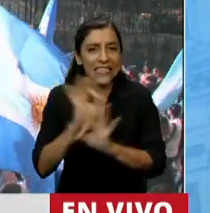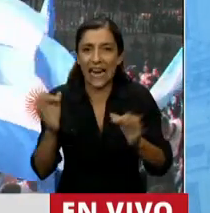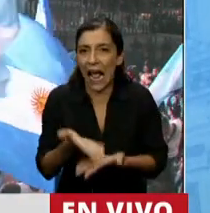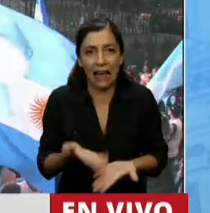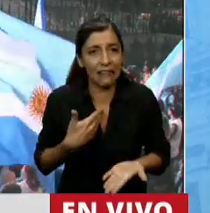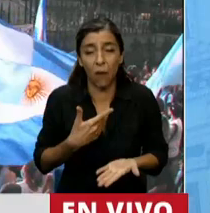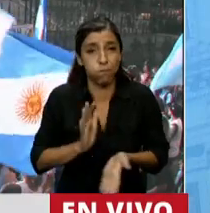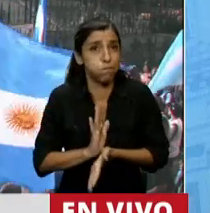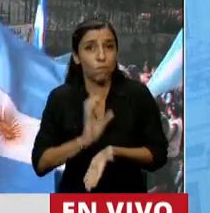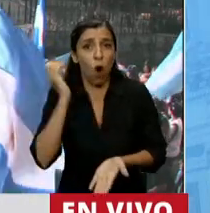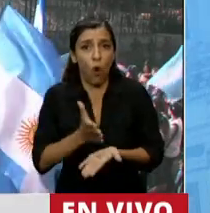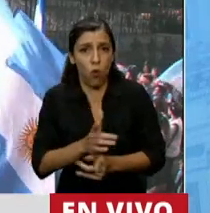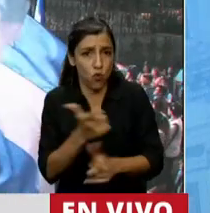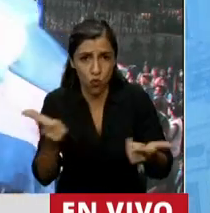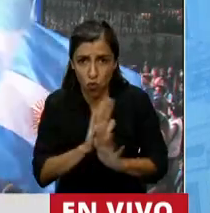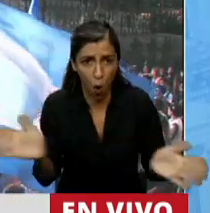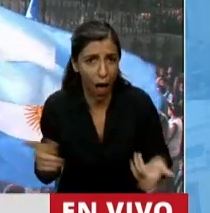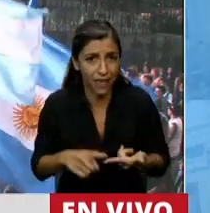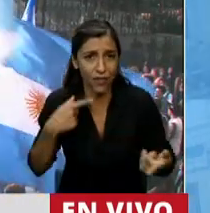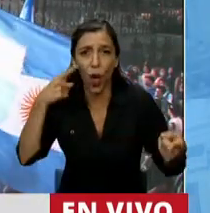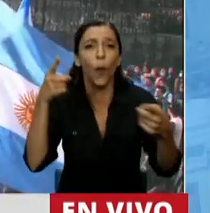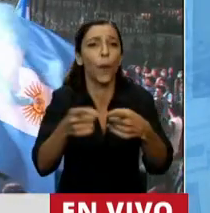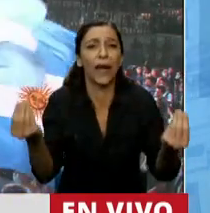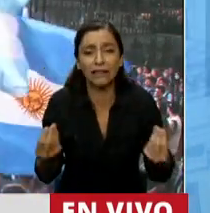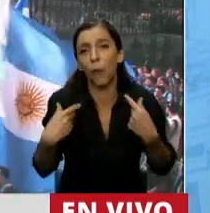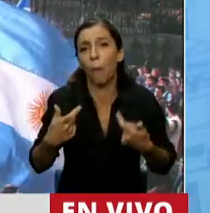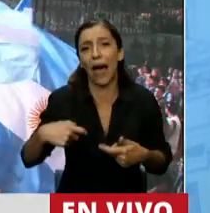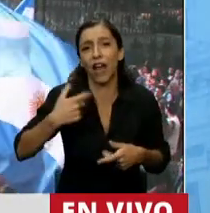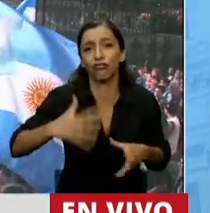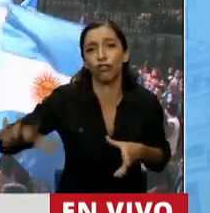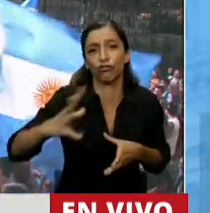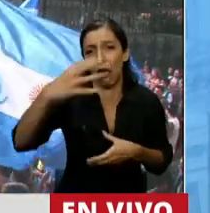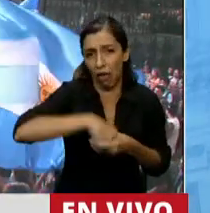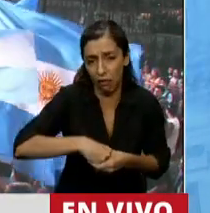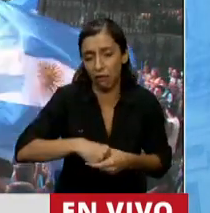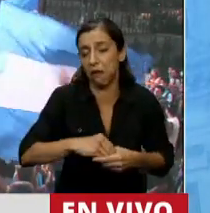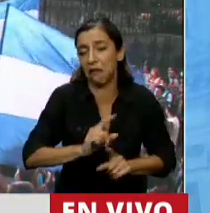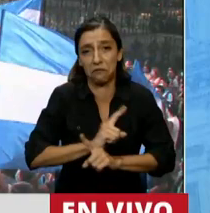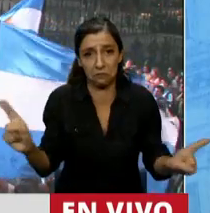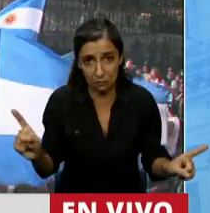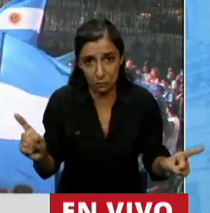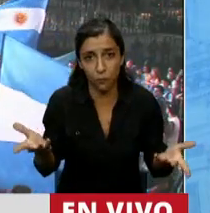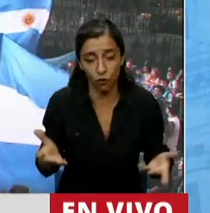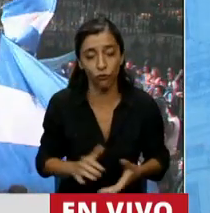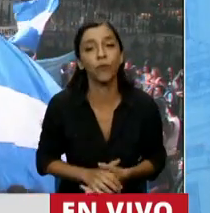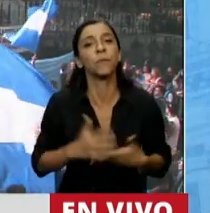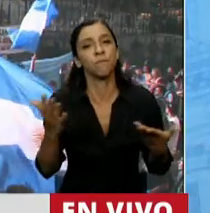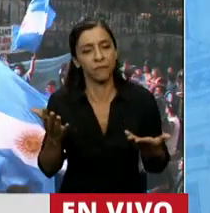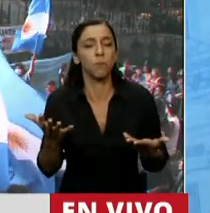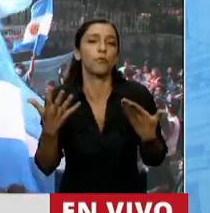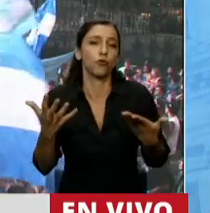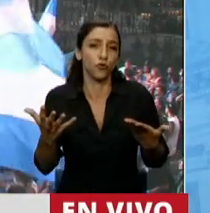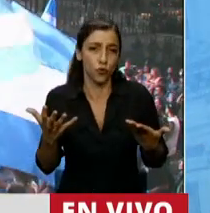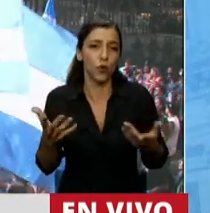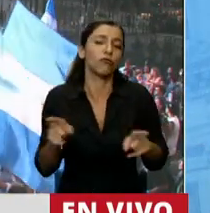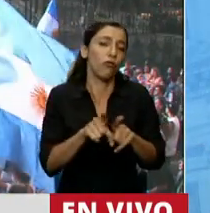no castiga, no tiene esa finalidad, no tiene la finalidad de resocializar, de volver a insertar en la sociedad a quien comete el delito y por supuesto que,